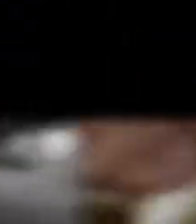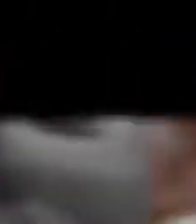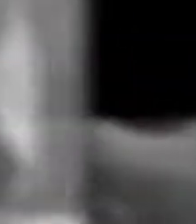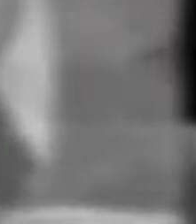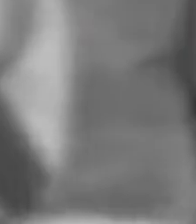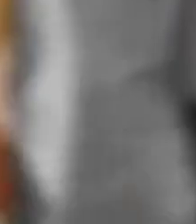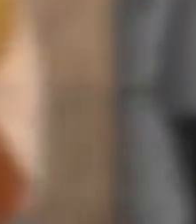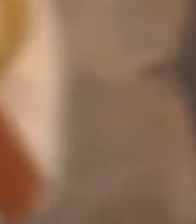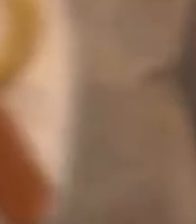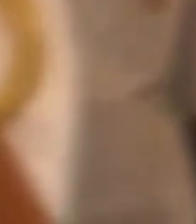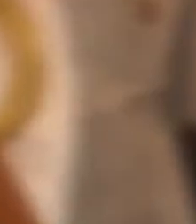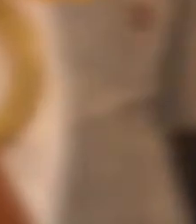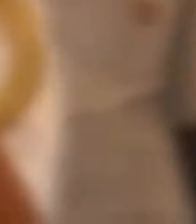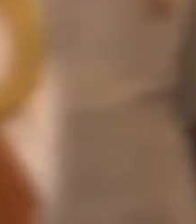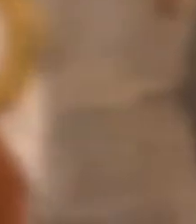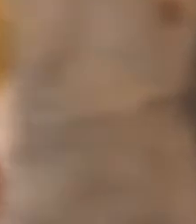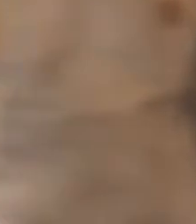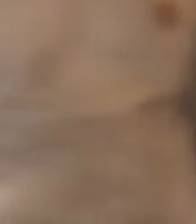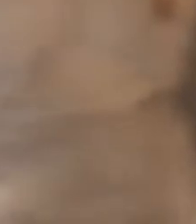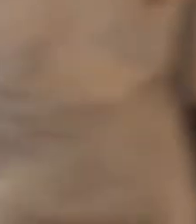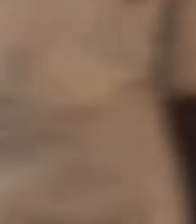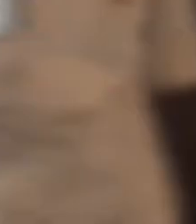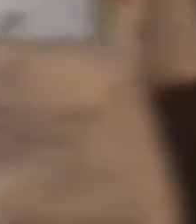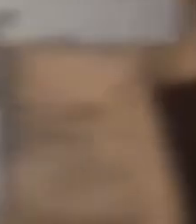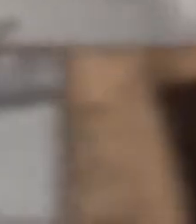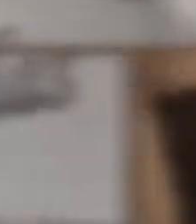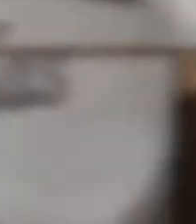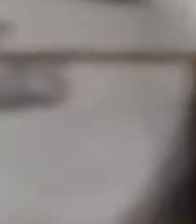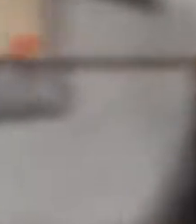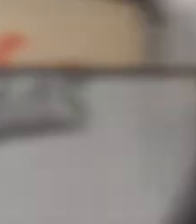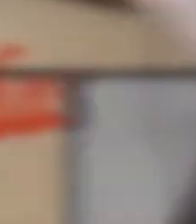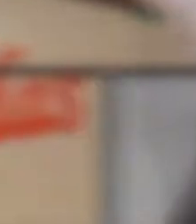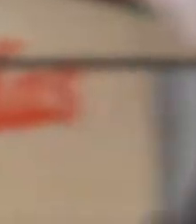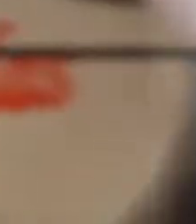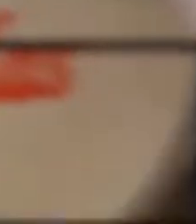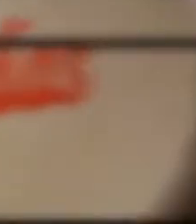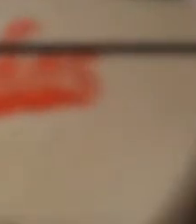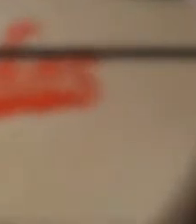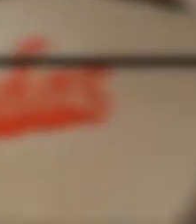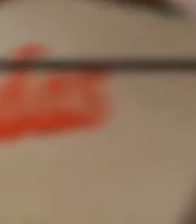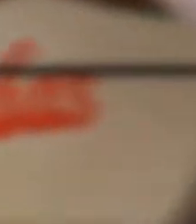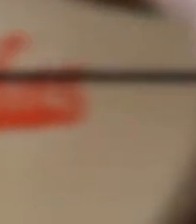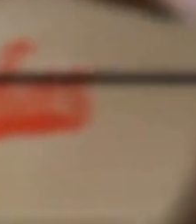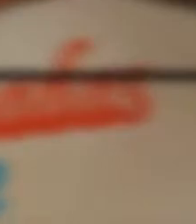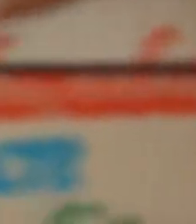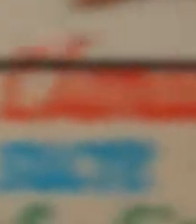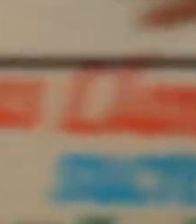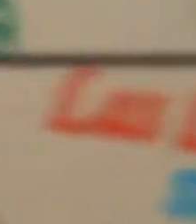Darío Echeverry Serrano, Oficina Gestora Social, Mariluz Núñez Herrera.